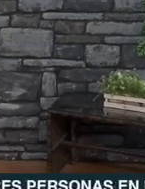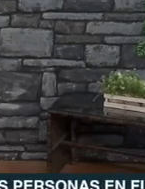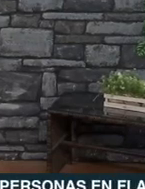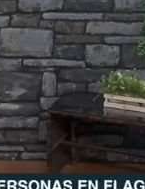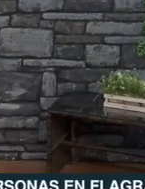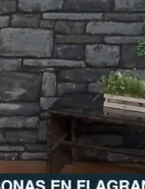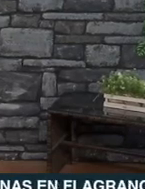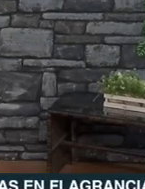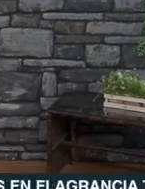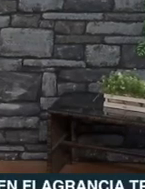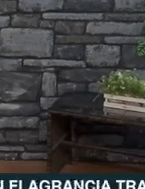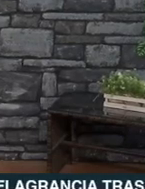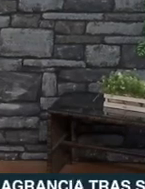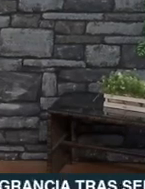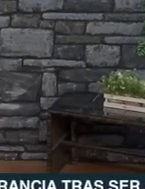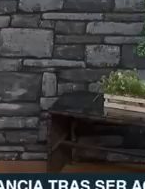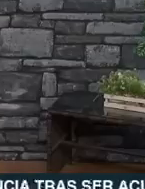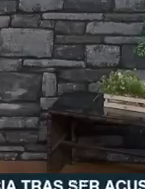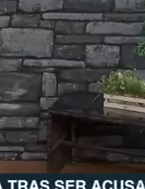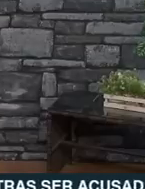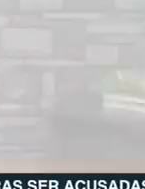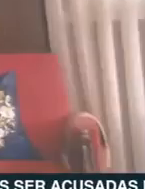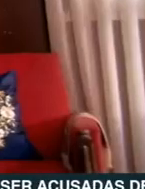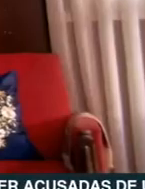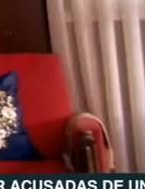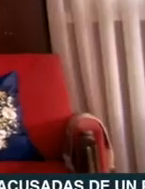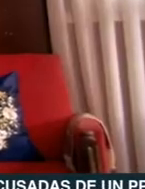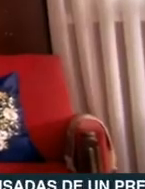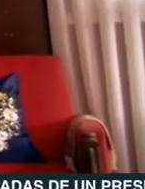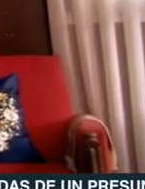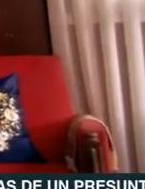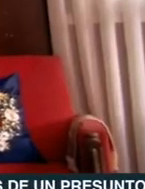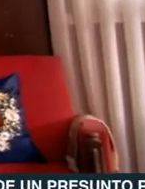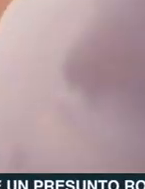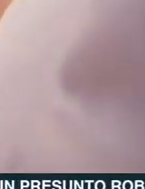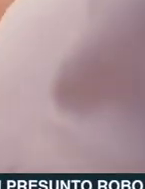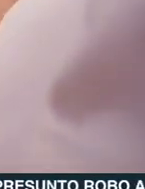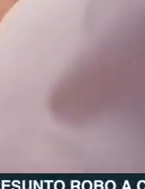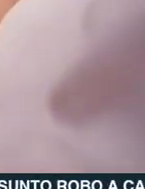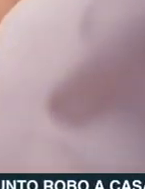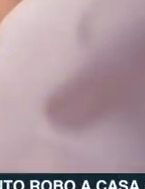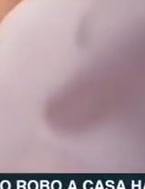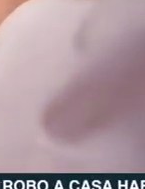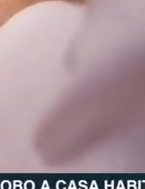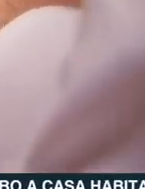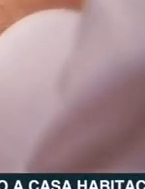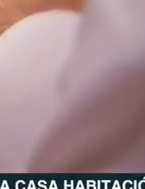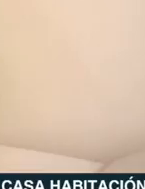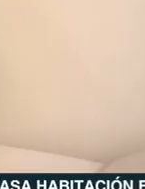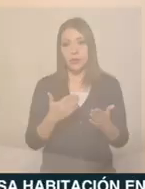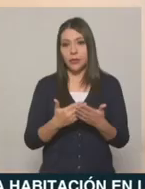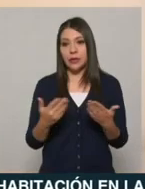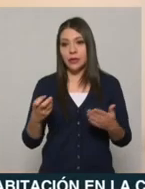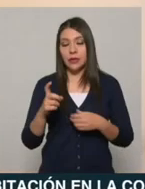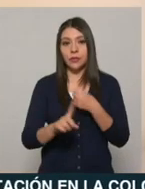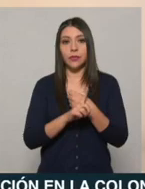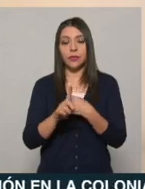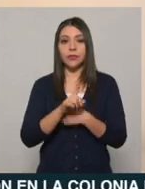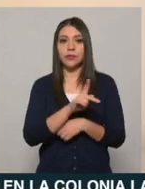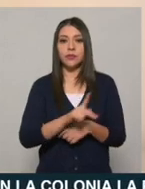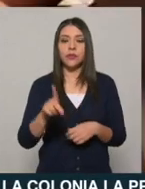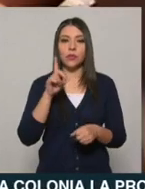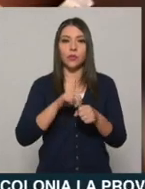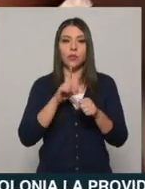el órgano más requerido para ser trasplantado y el número de personas que lo necesitan supera los 15,000. Ante esta situación, la donación